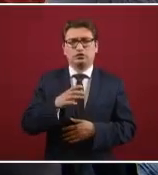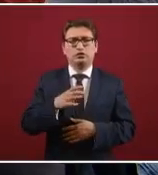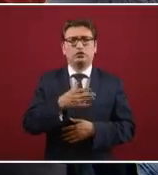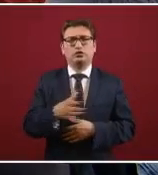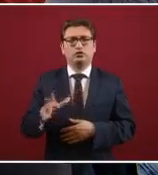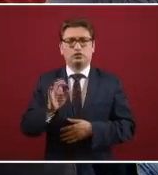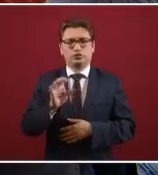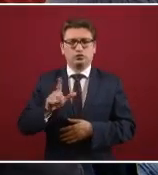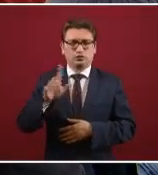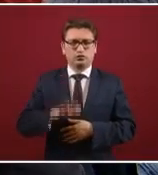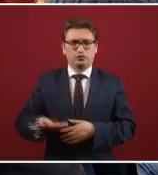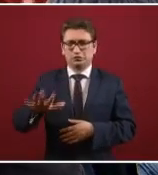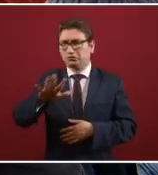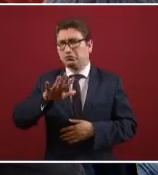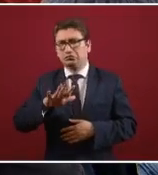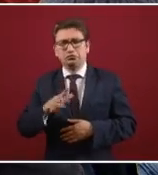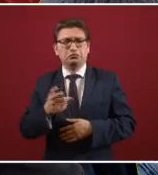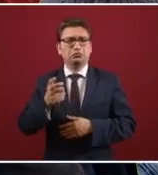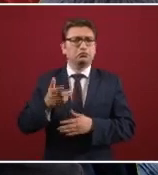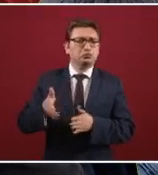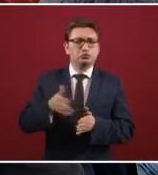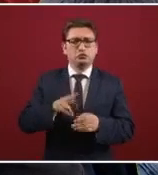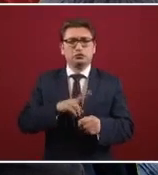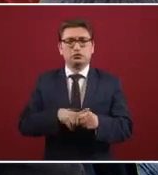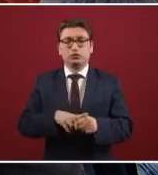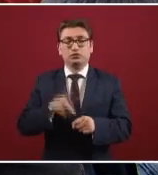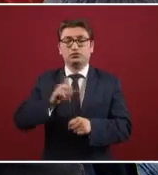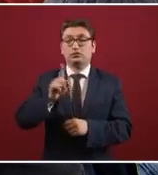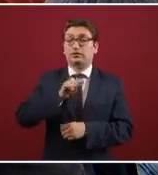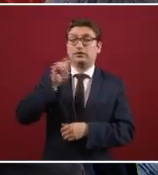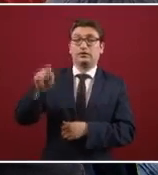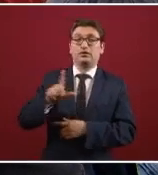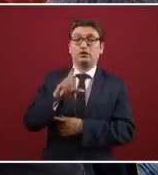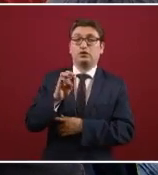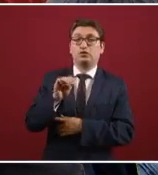no a las lomas